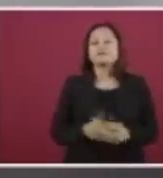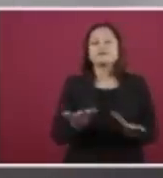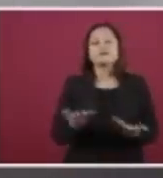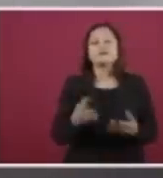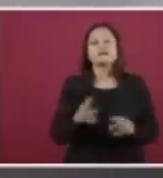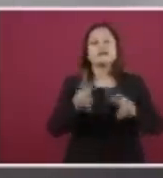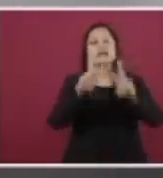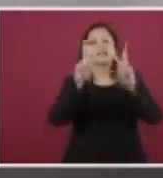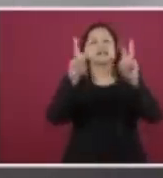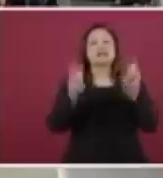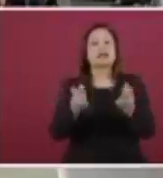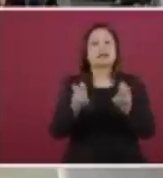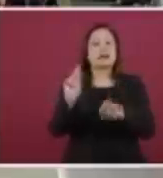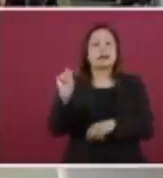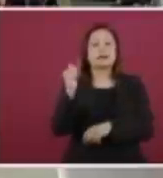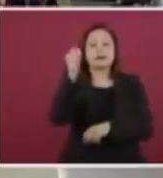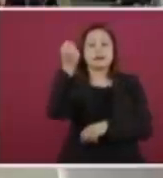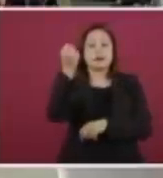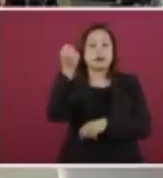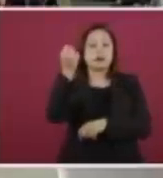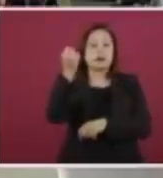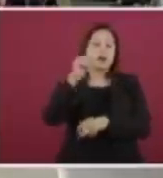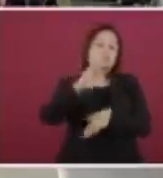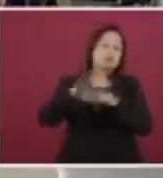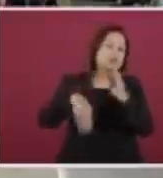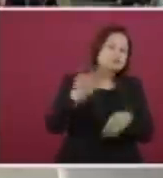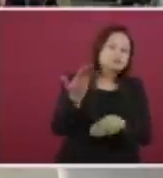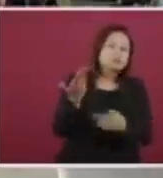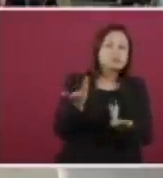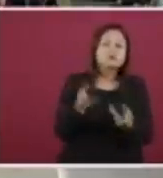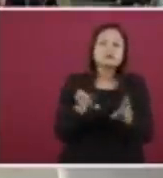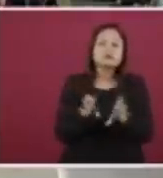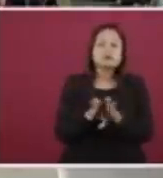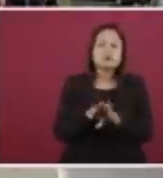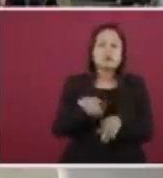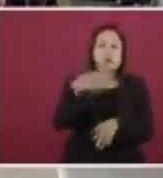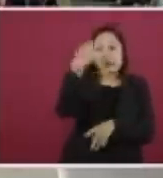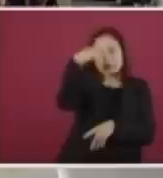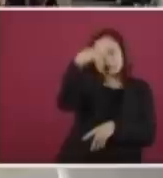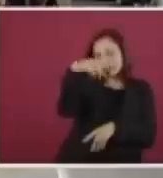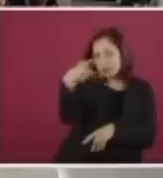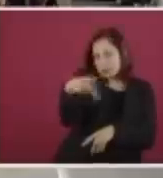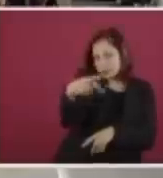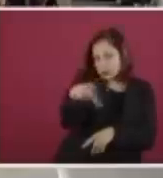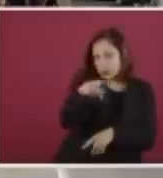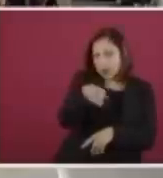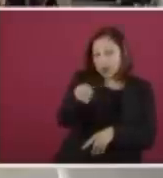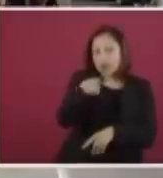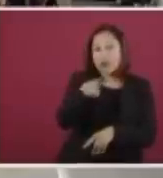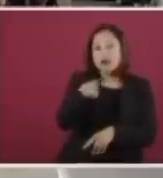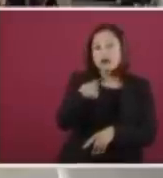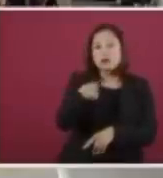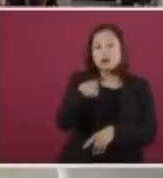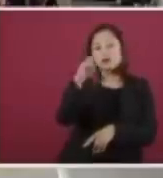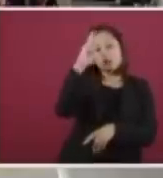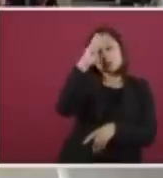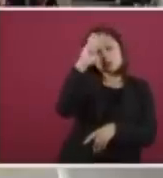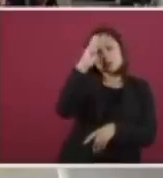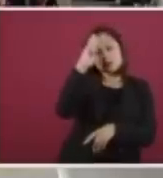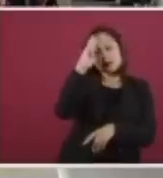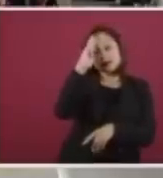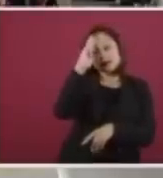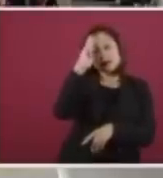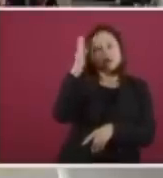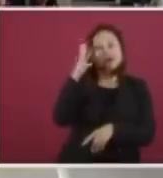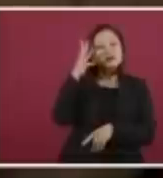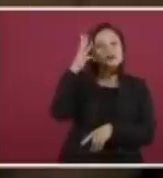señor presidente, de acuerdo a esta experiencia, ¿usted vislumbraría tal vez un desarrollo o un impulso